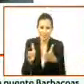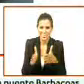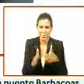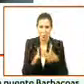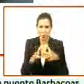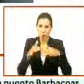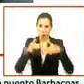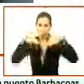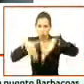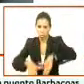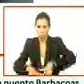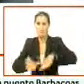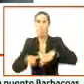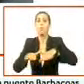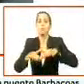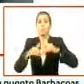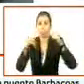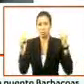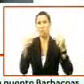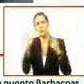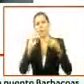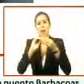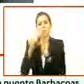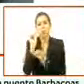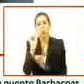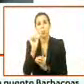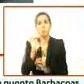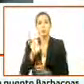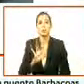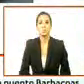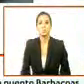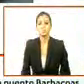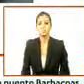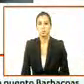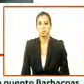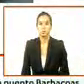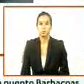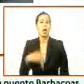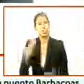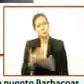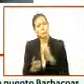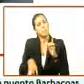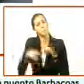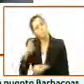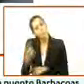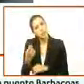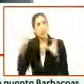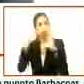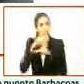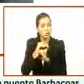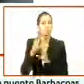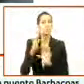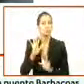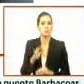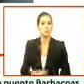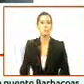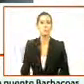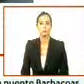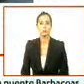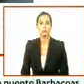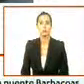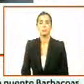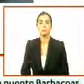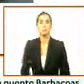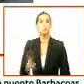cráter con el puente así que solamente en este momento hasta tal vez mañana en hora de la noche el tránsito será